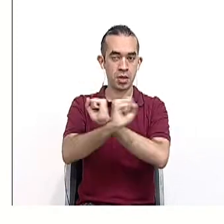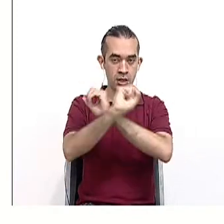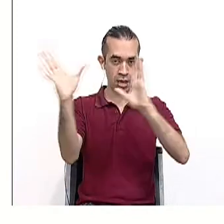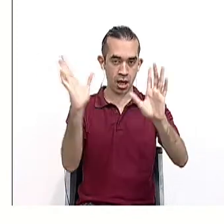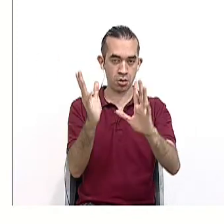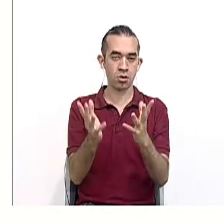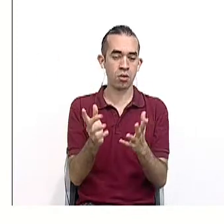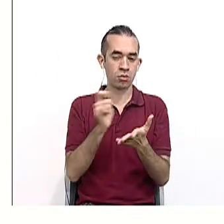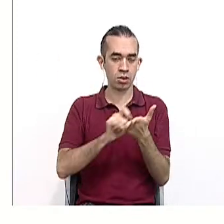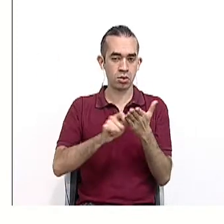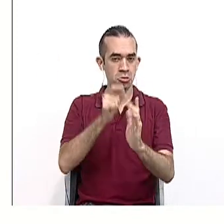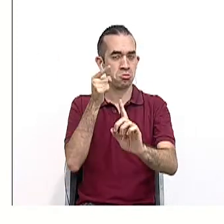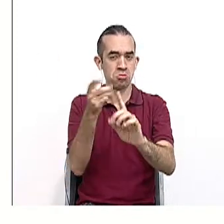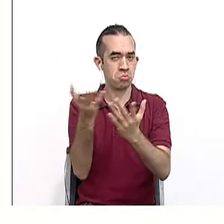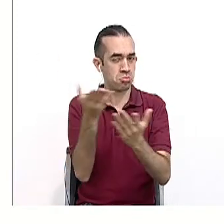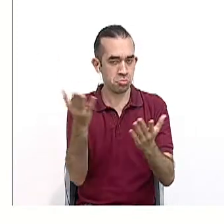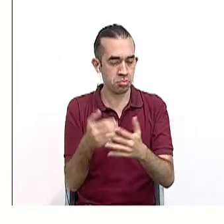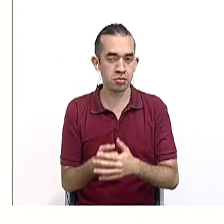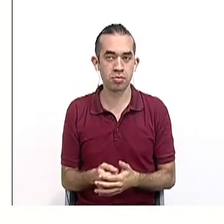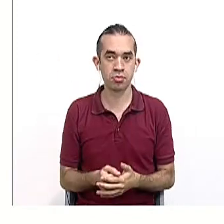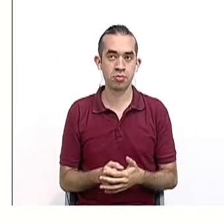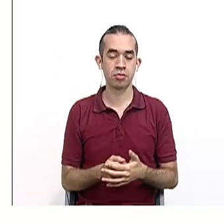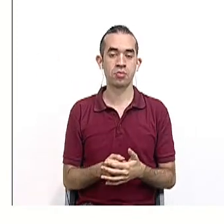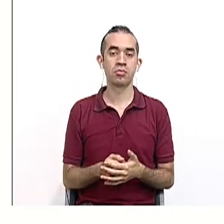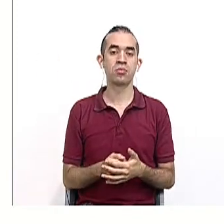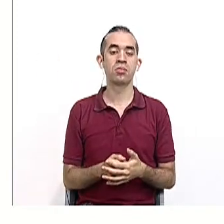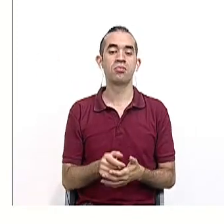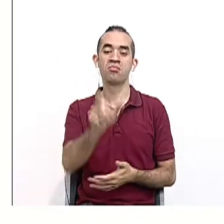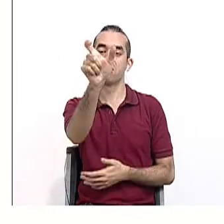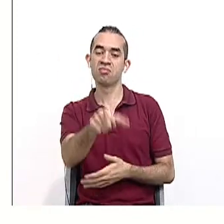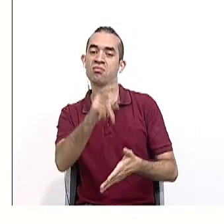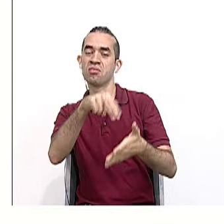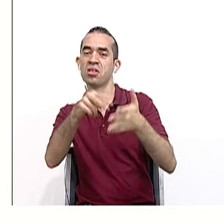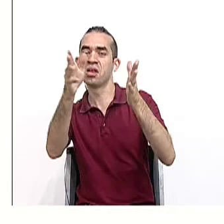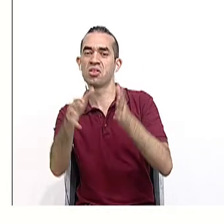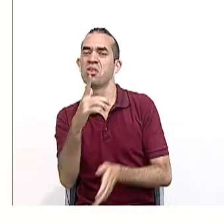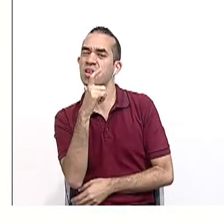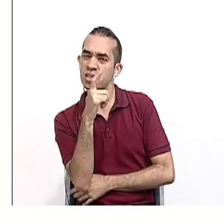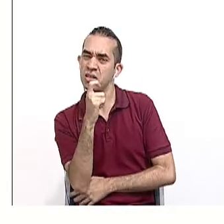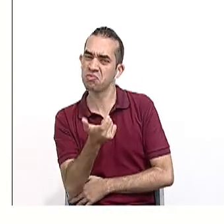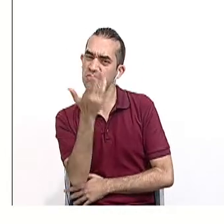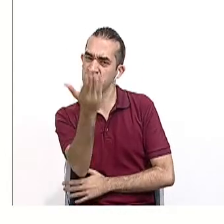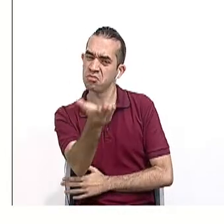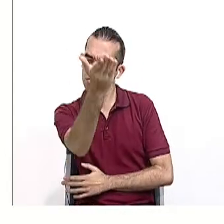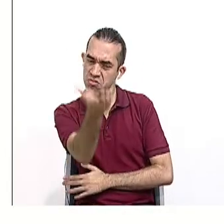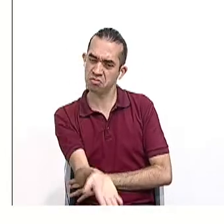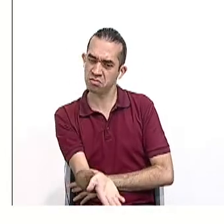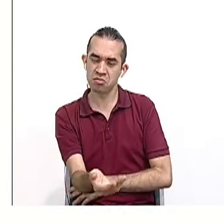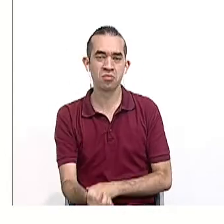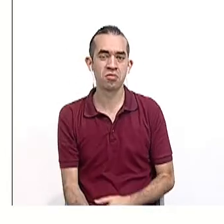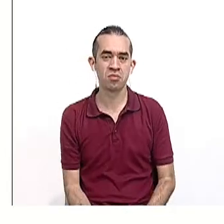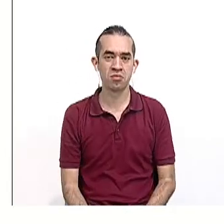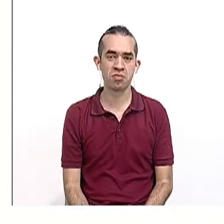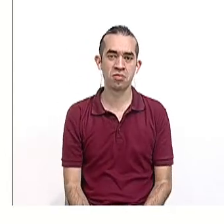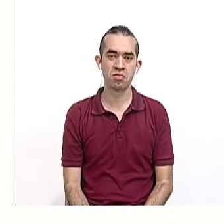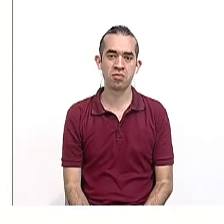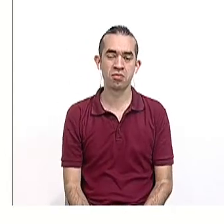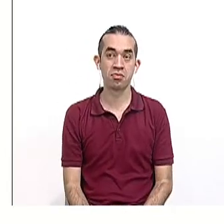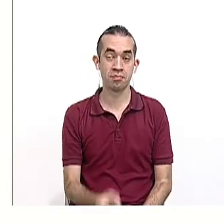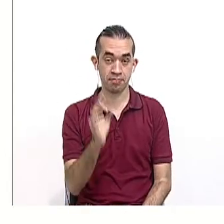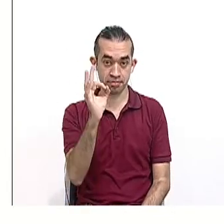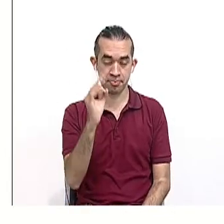propósito de mi escrito. Definir quién es mi lector, a quién me estoy dirigiendo. Muy